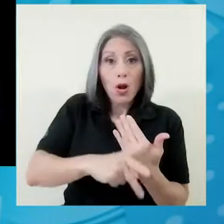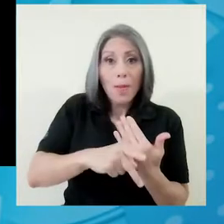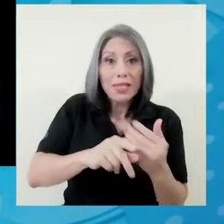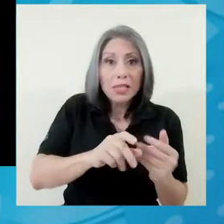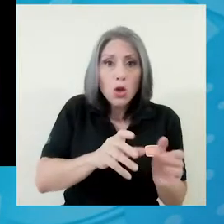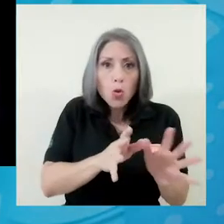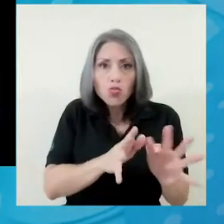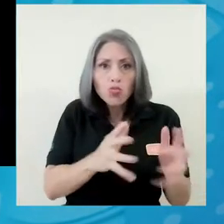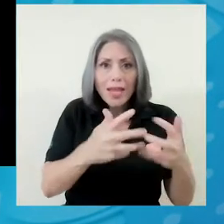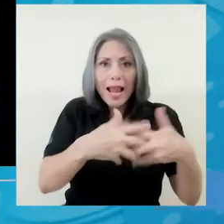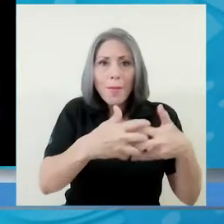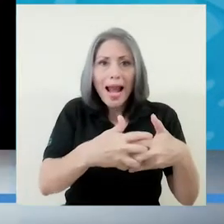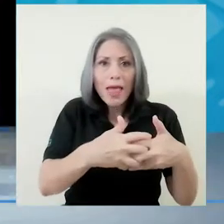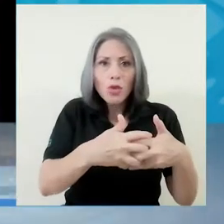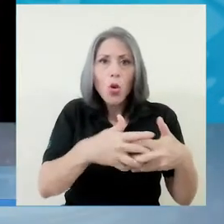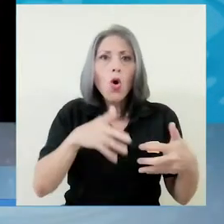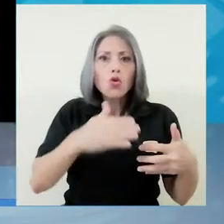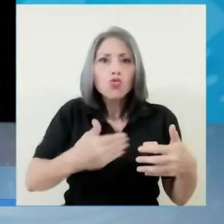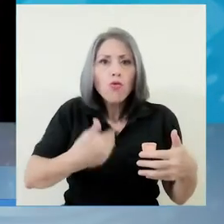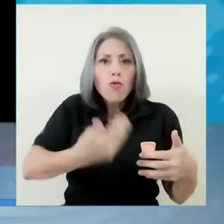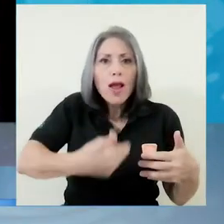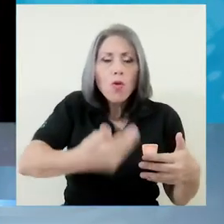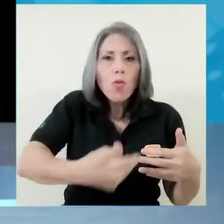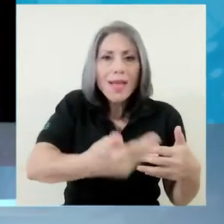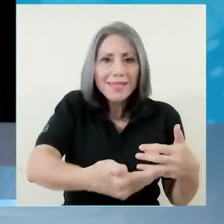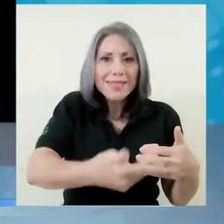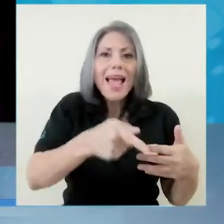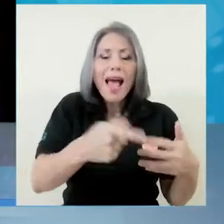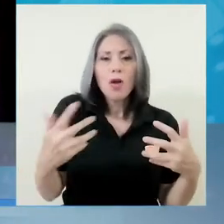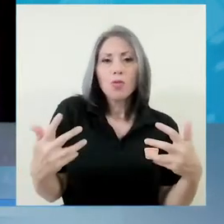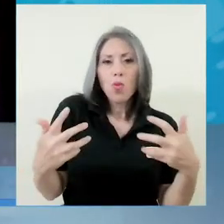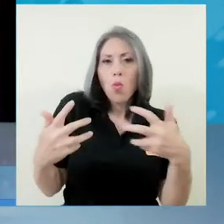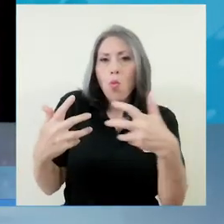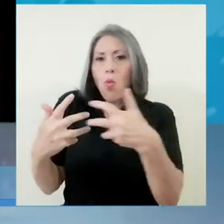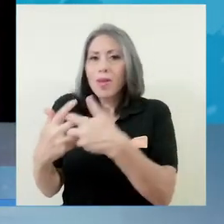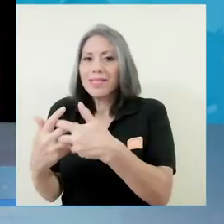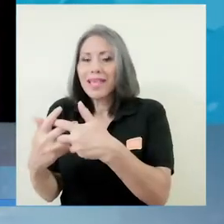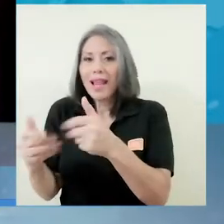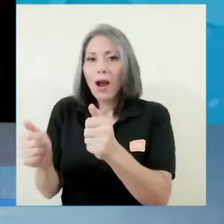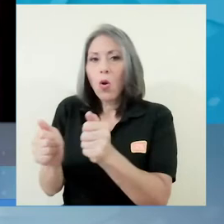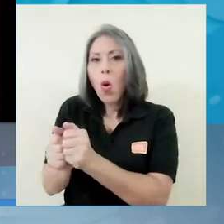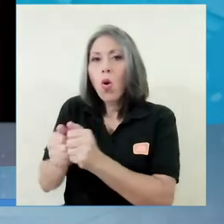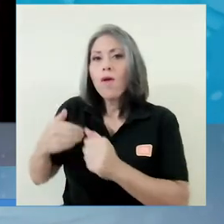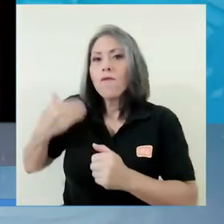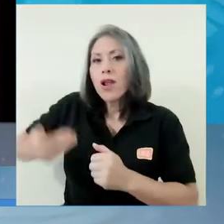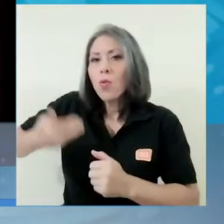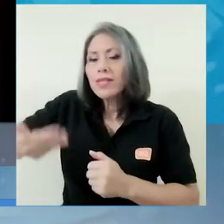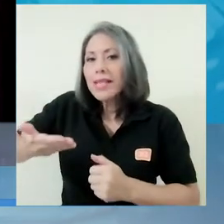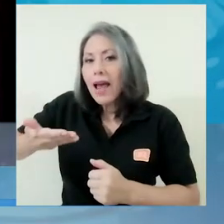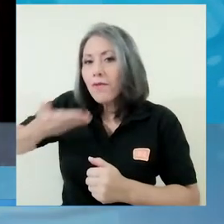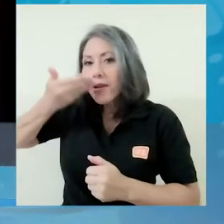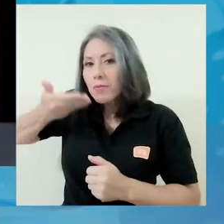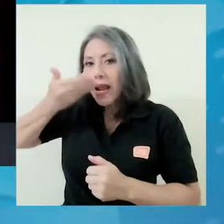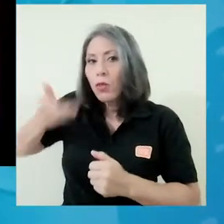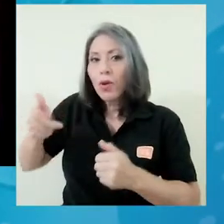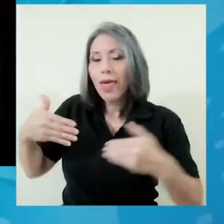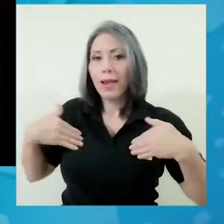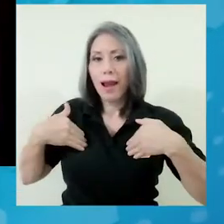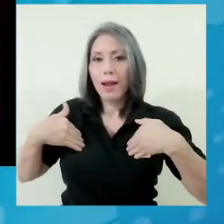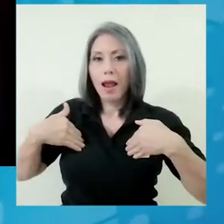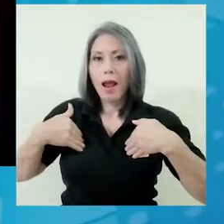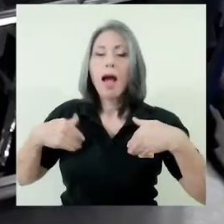programación de la frecuencia respiratoria del aparato coincidiera exactamente con la frecuencia respiratoria del animal,